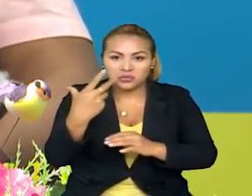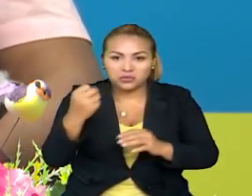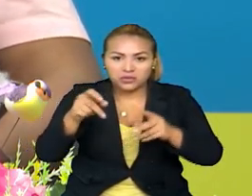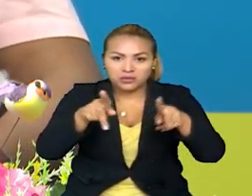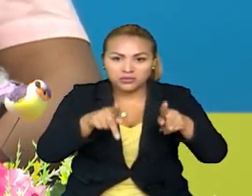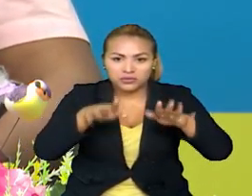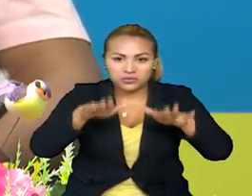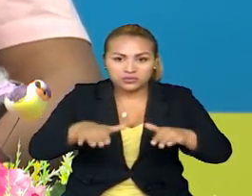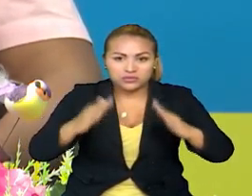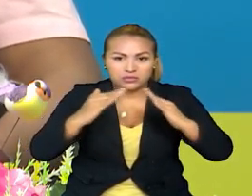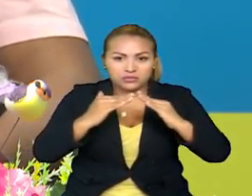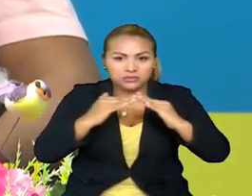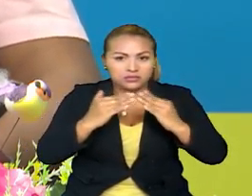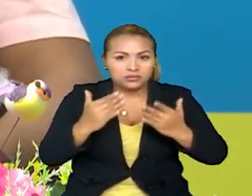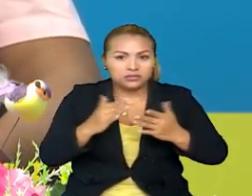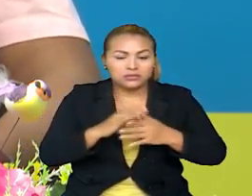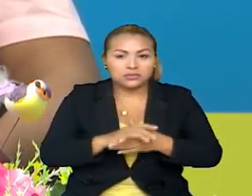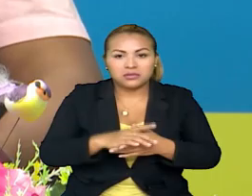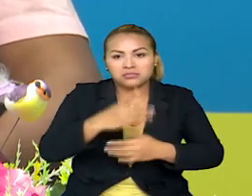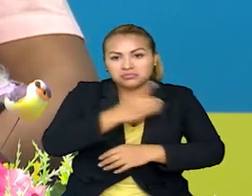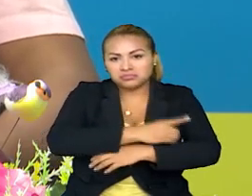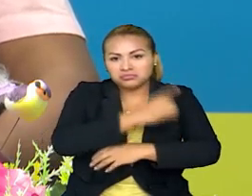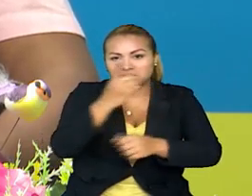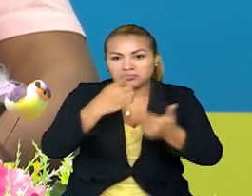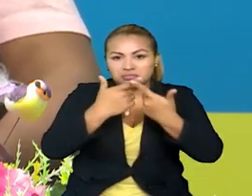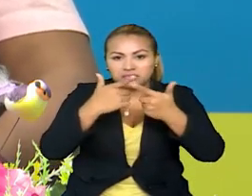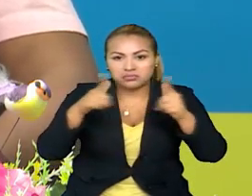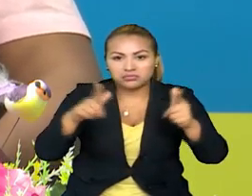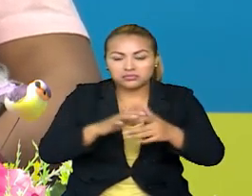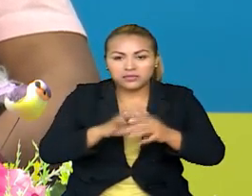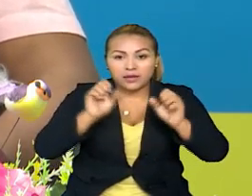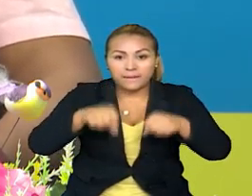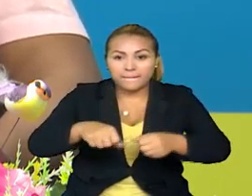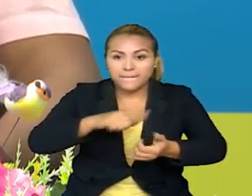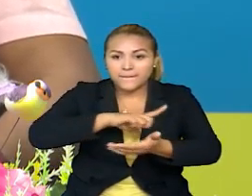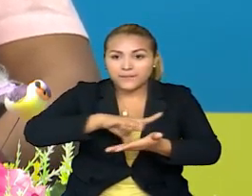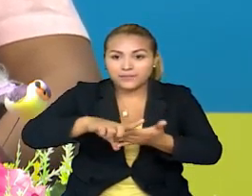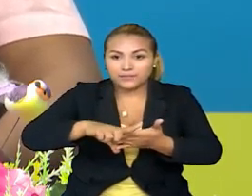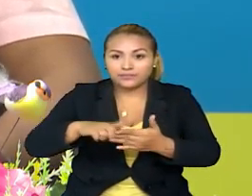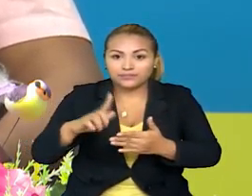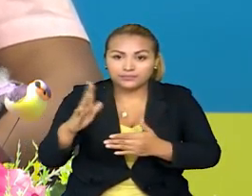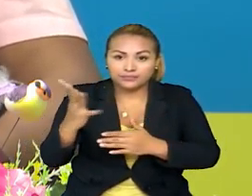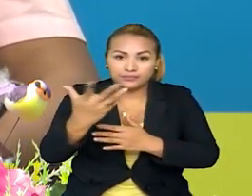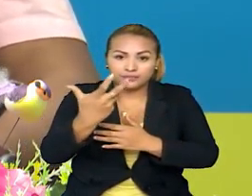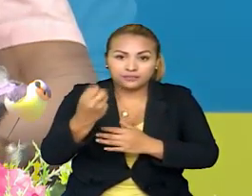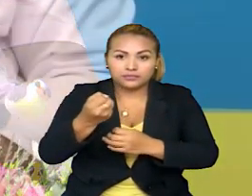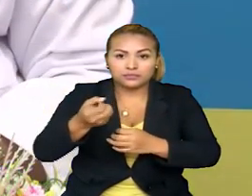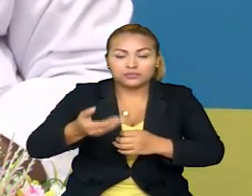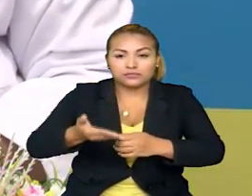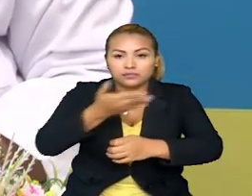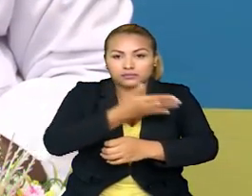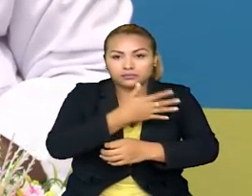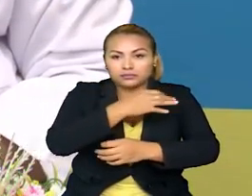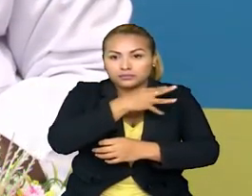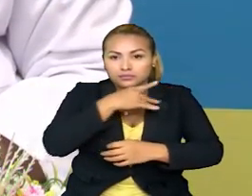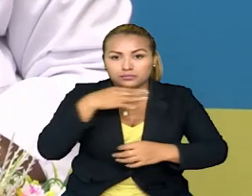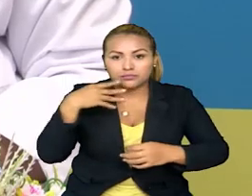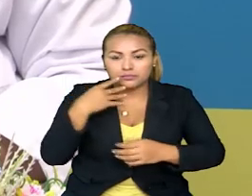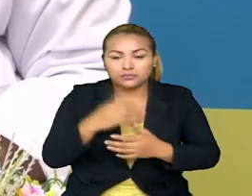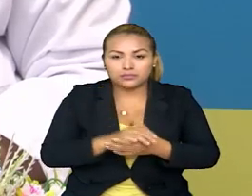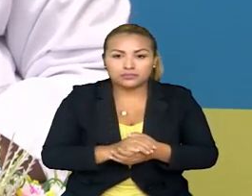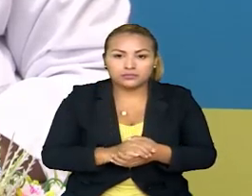gozando del día libre para limpiar aquello que está sucio aquí entramos a un